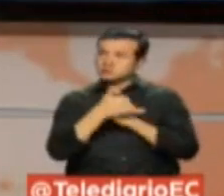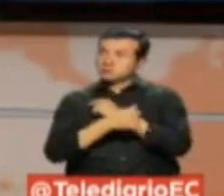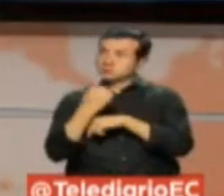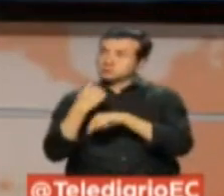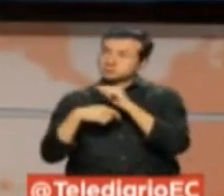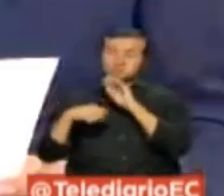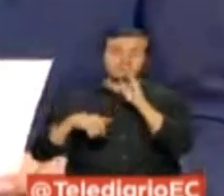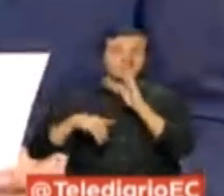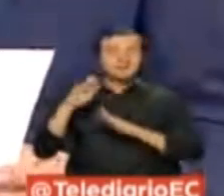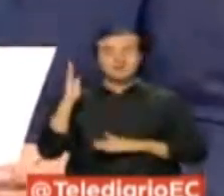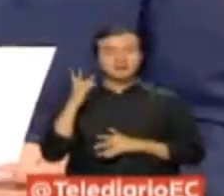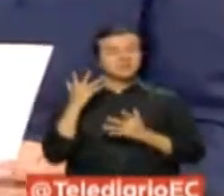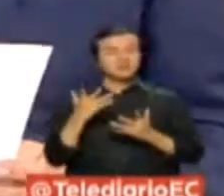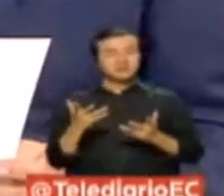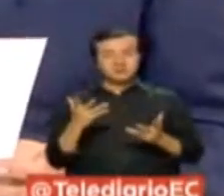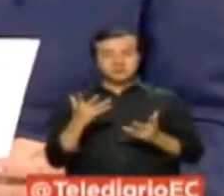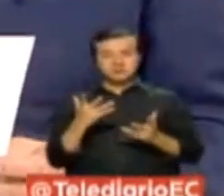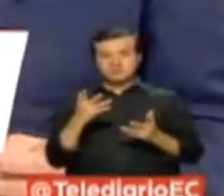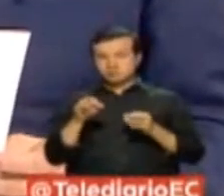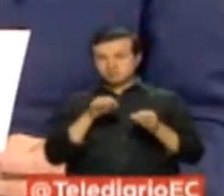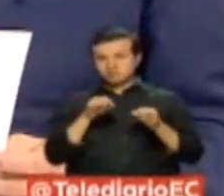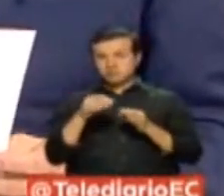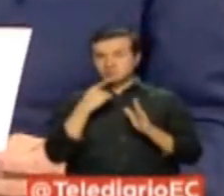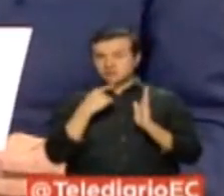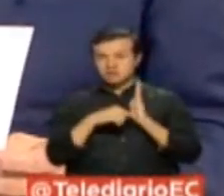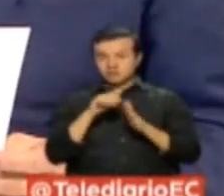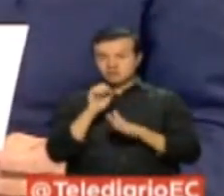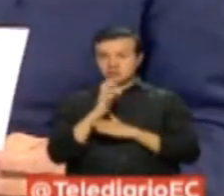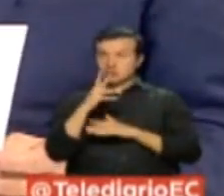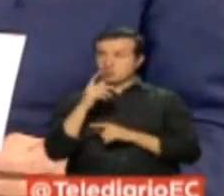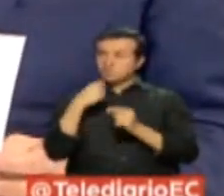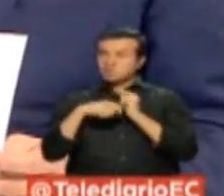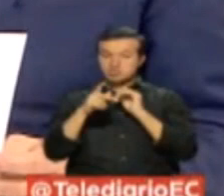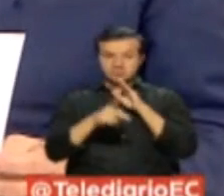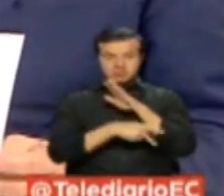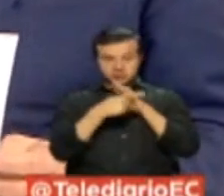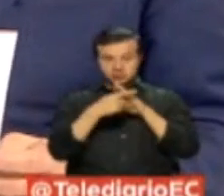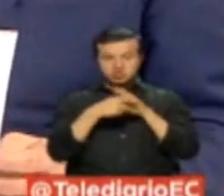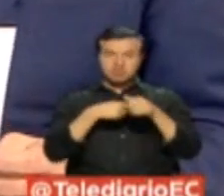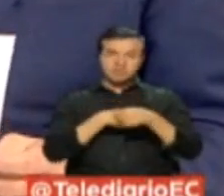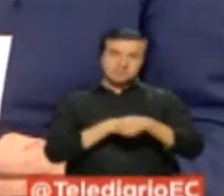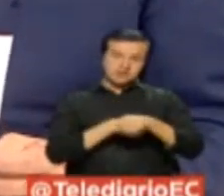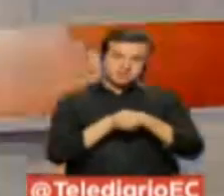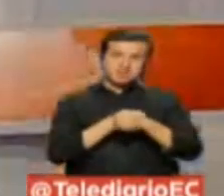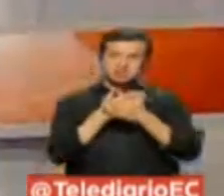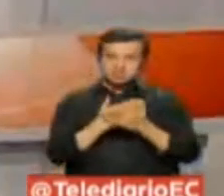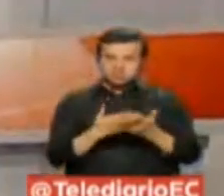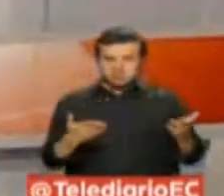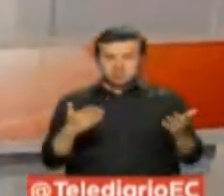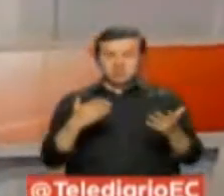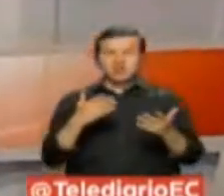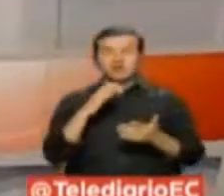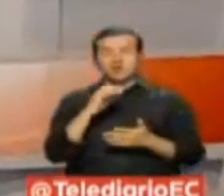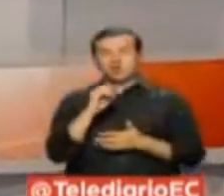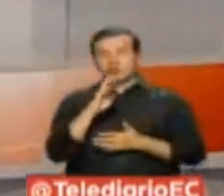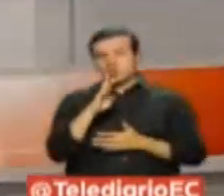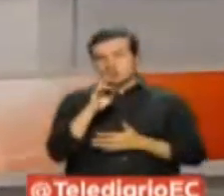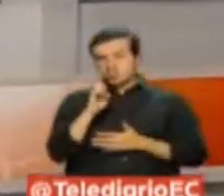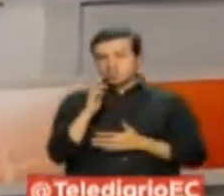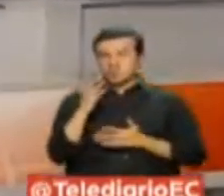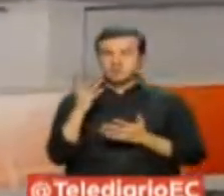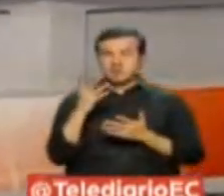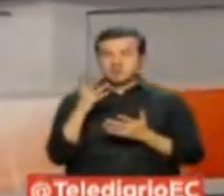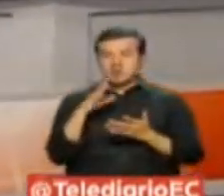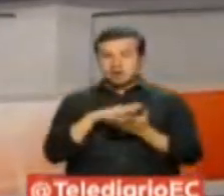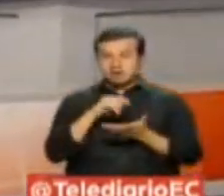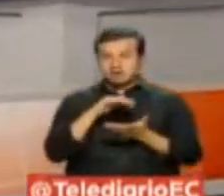tienen que ver a China? Porque si me permite, Ecuador ya exporta petróleo, madera, productos de cobre y desecho, harina de